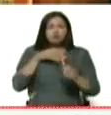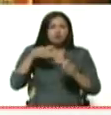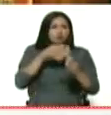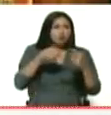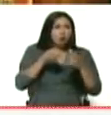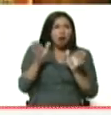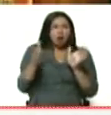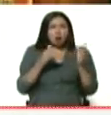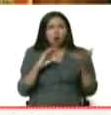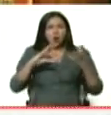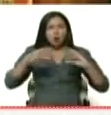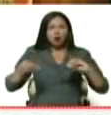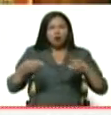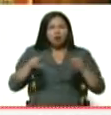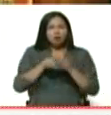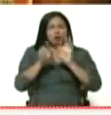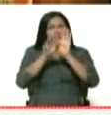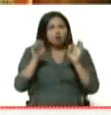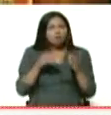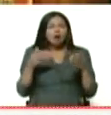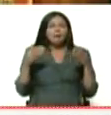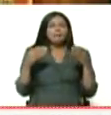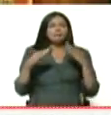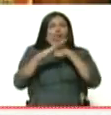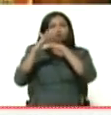CLAP con su bloqueo criminal.